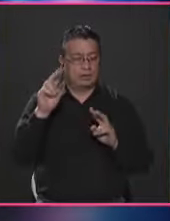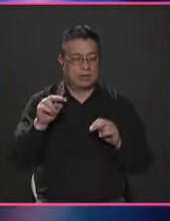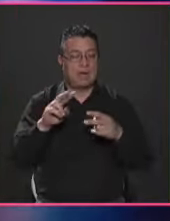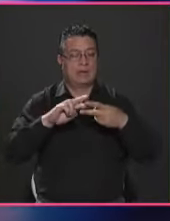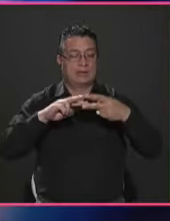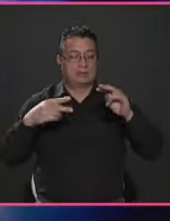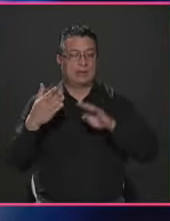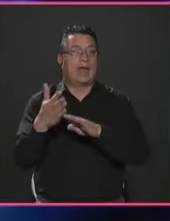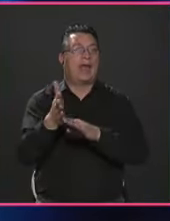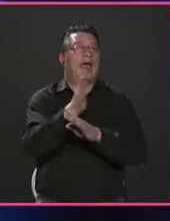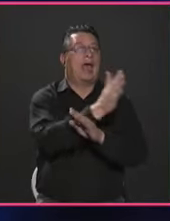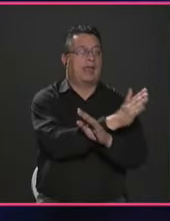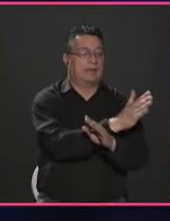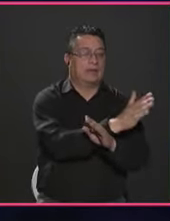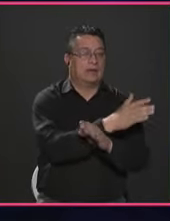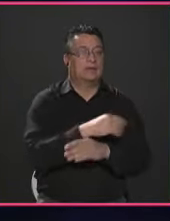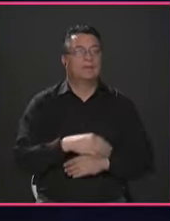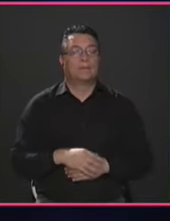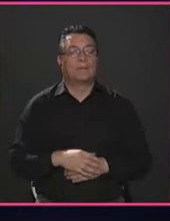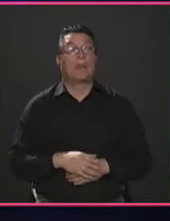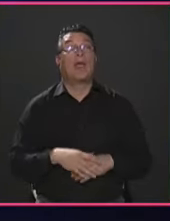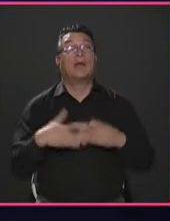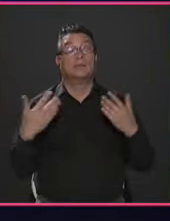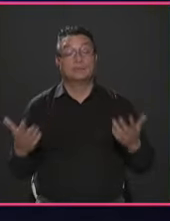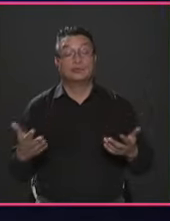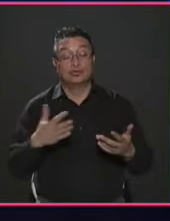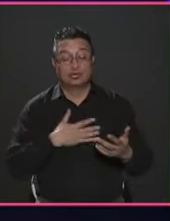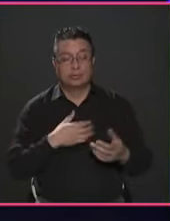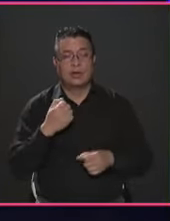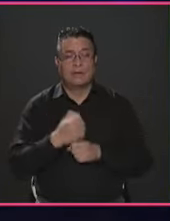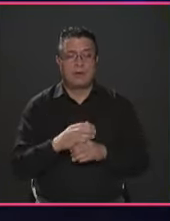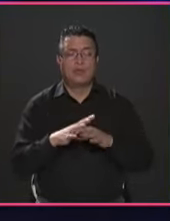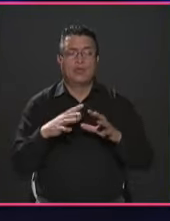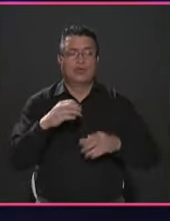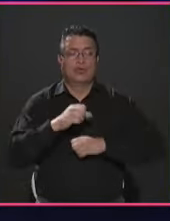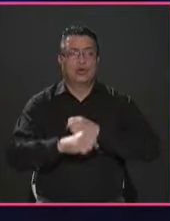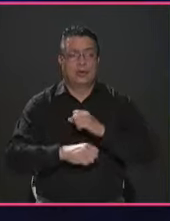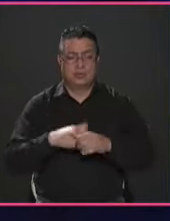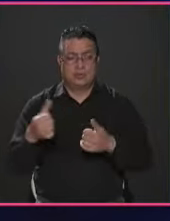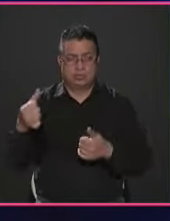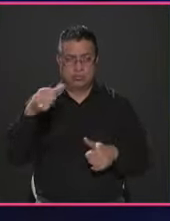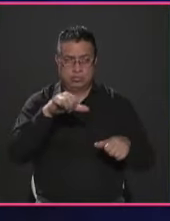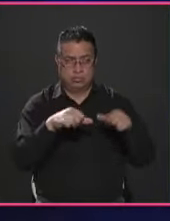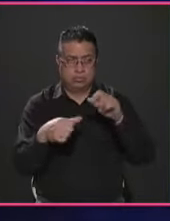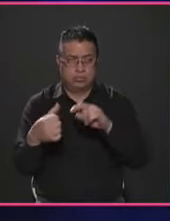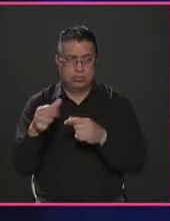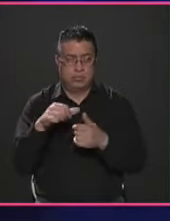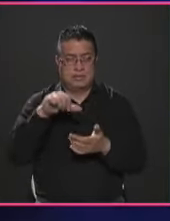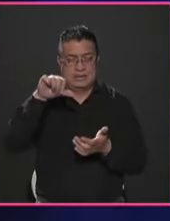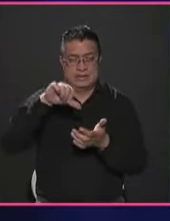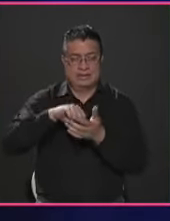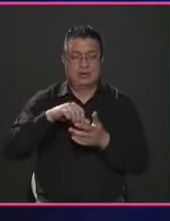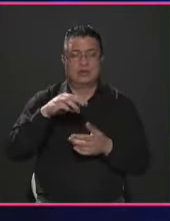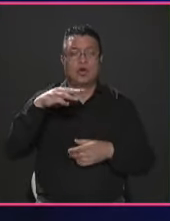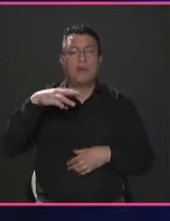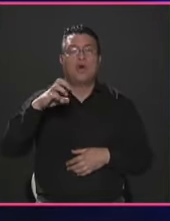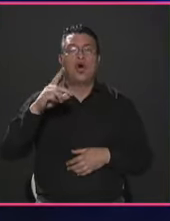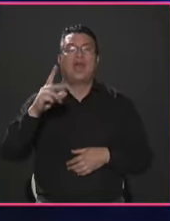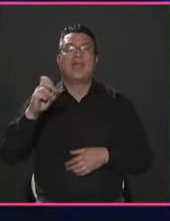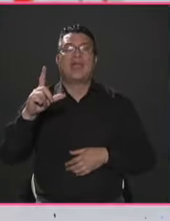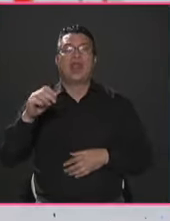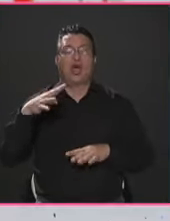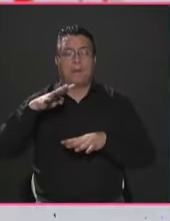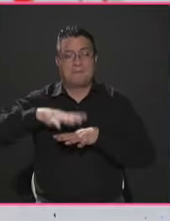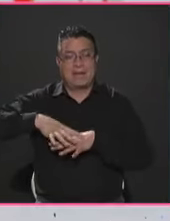desde muy temprano Eh entonces Yo trabajé mucho tiempo en un laboratorio del centro de modelamiento y